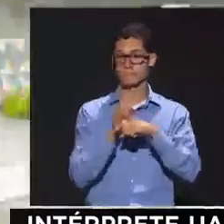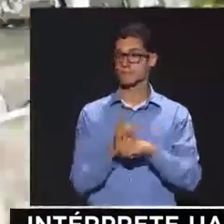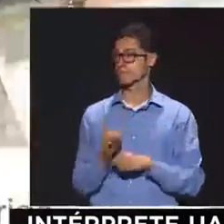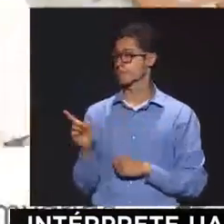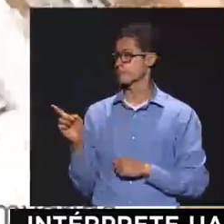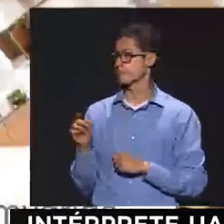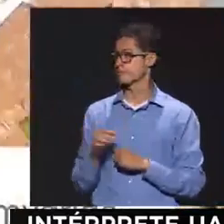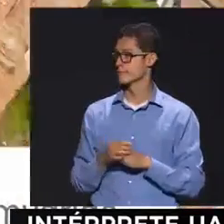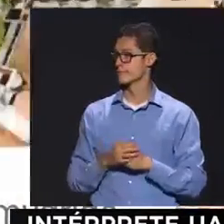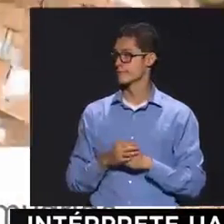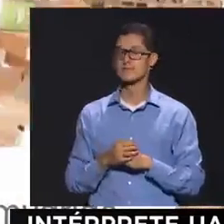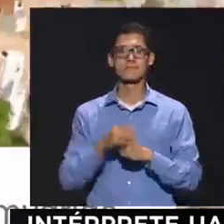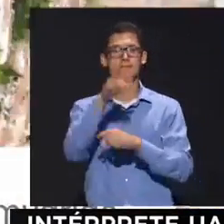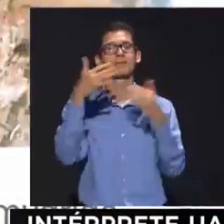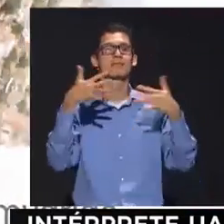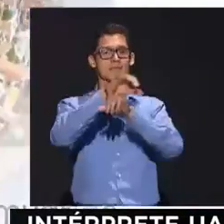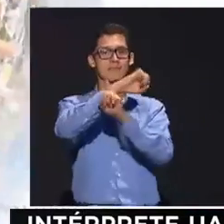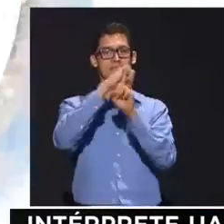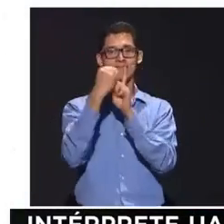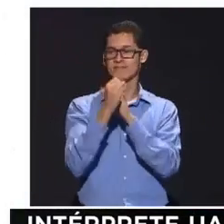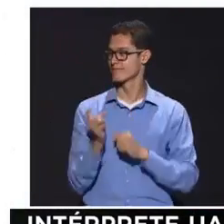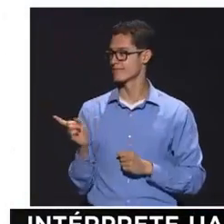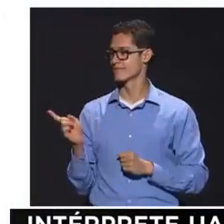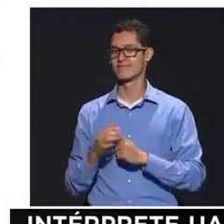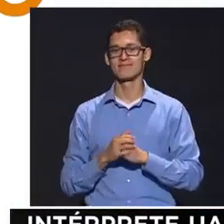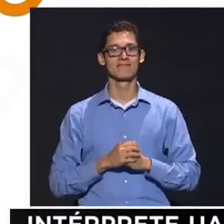en varias y en todas nuestras redes sociales